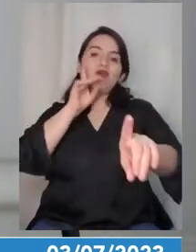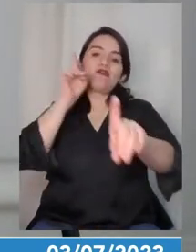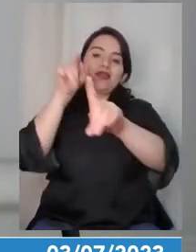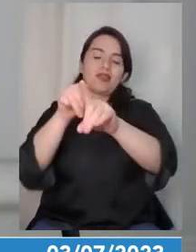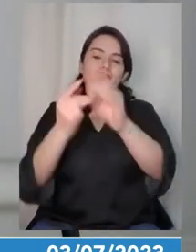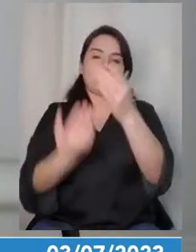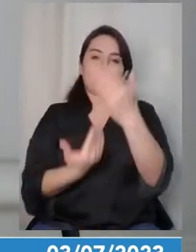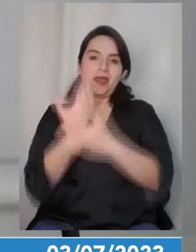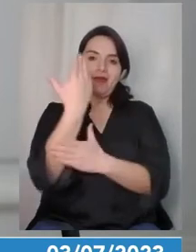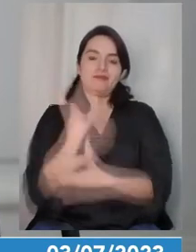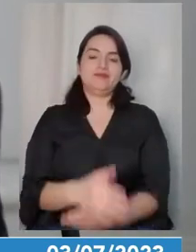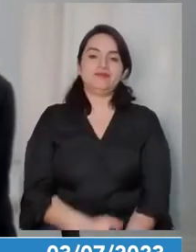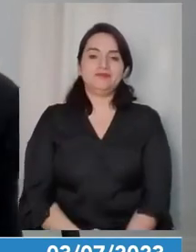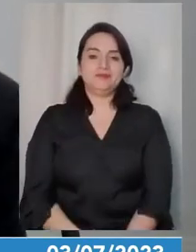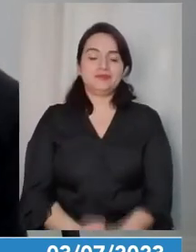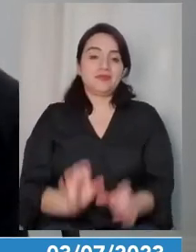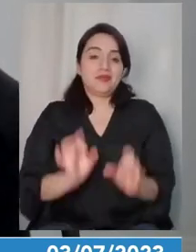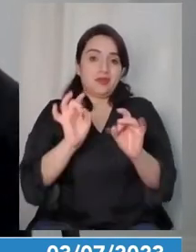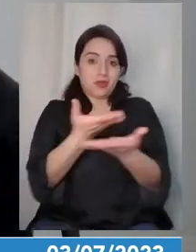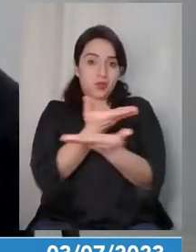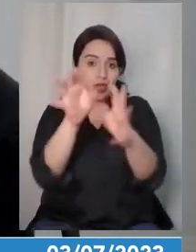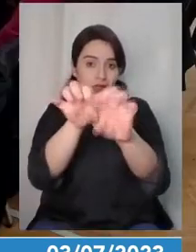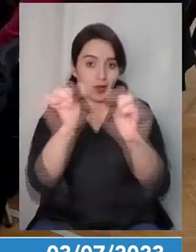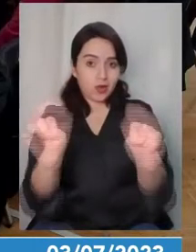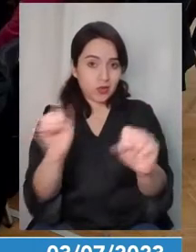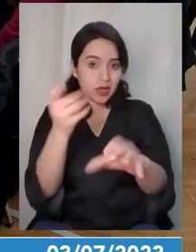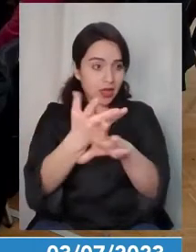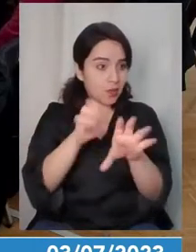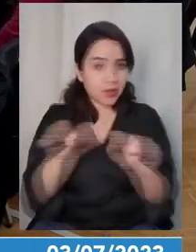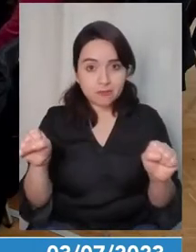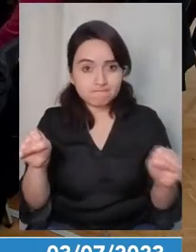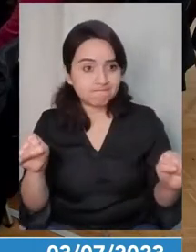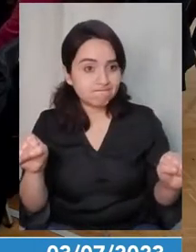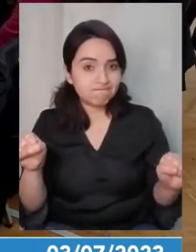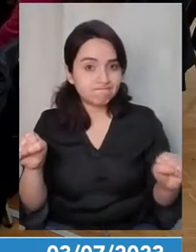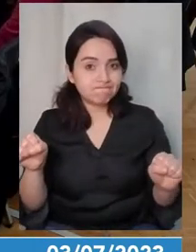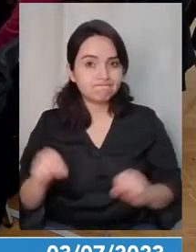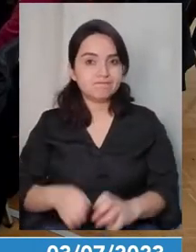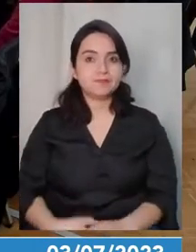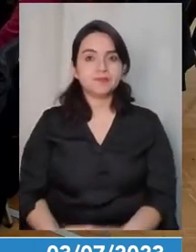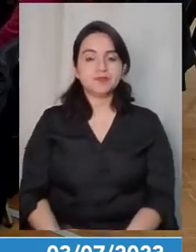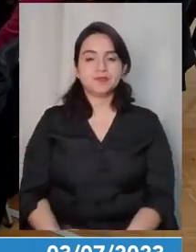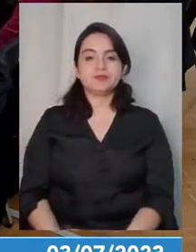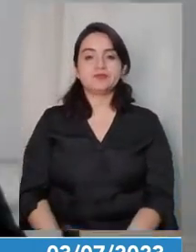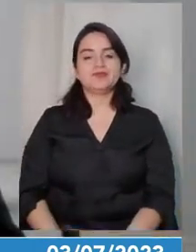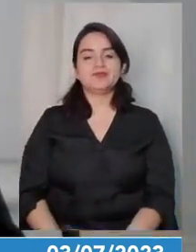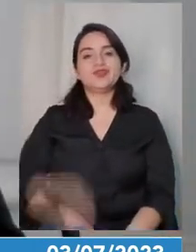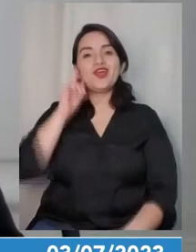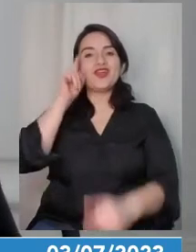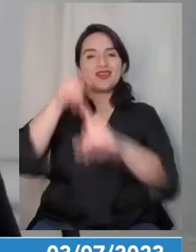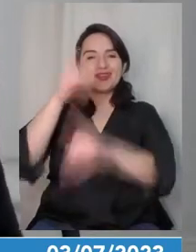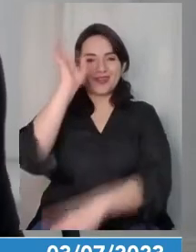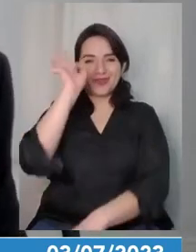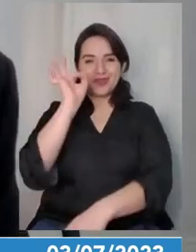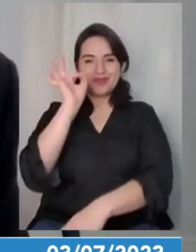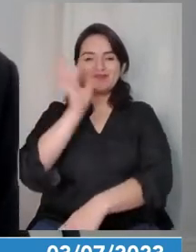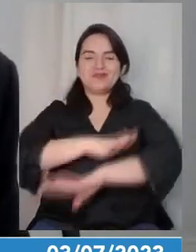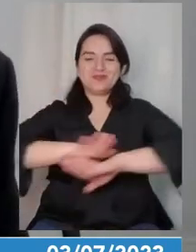que, ¿habría acuerdo? Bueno, por haberse cumplido el objeto de la sesión, se levanta.